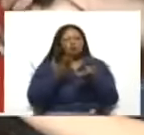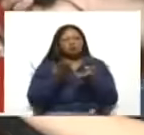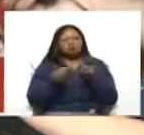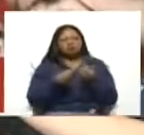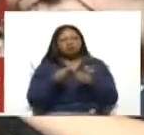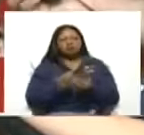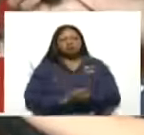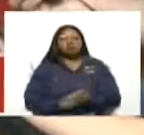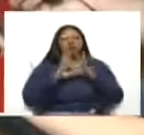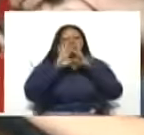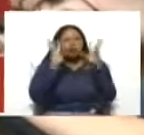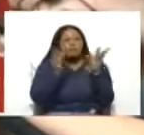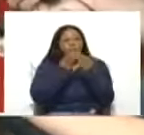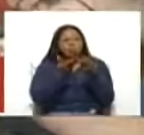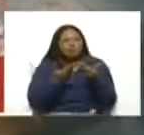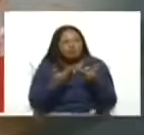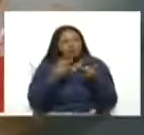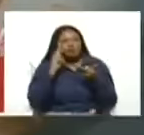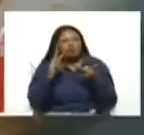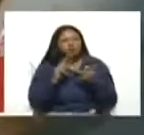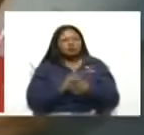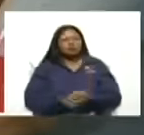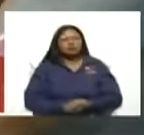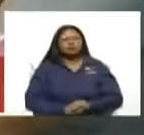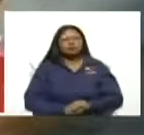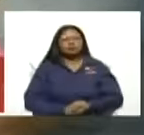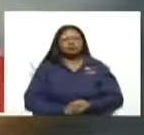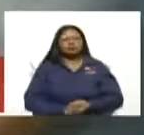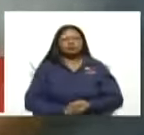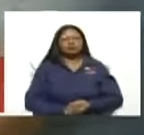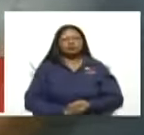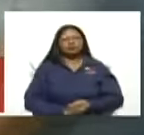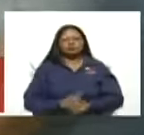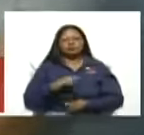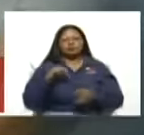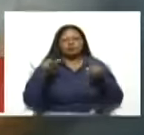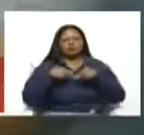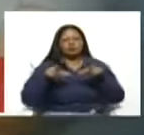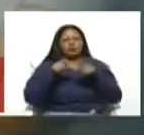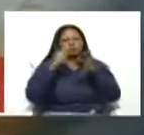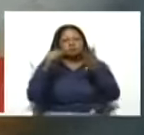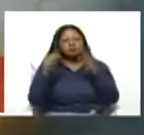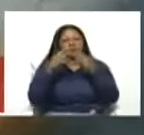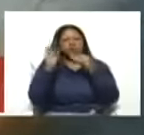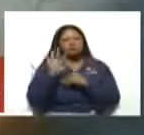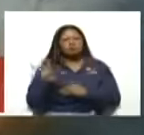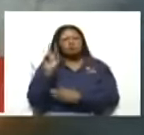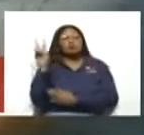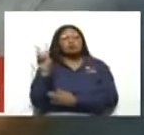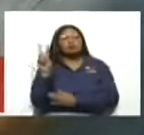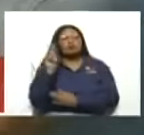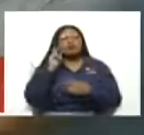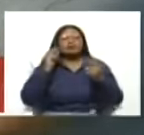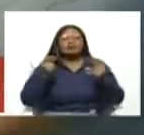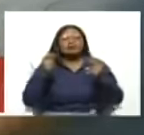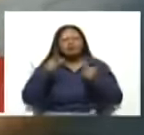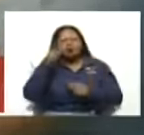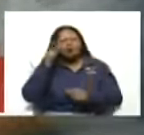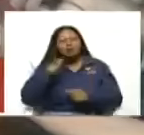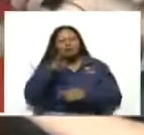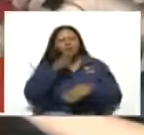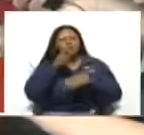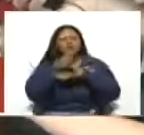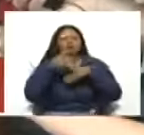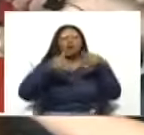Lo que tengo el reporte que tengo de nuestra sala de datos es que en toda Venezuela se ha activado el pueblo a salir